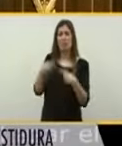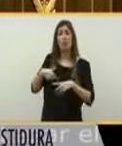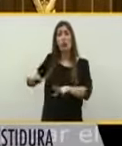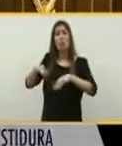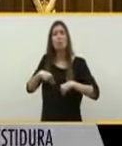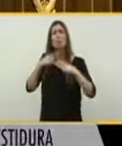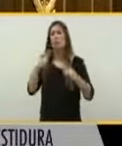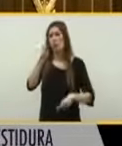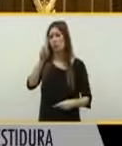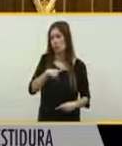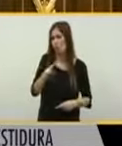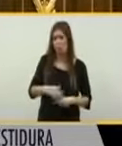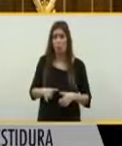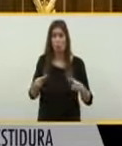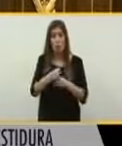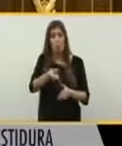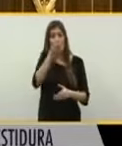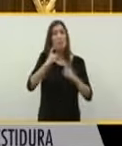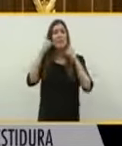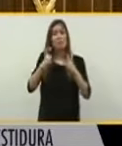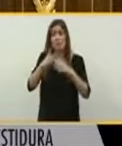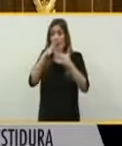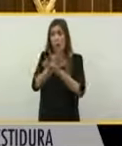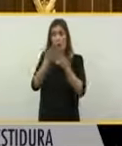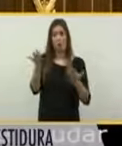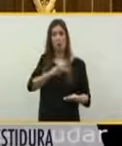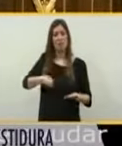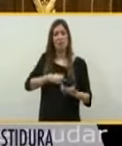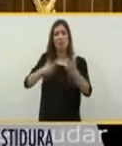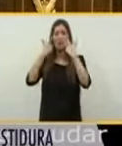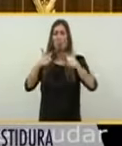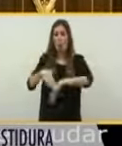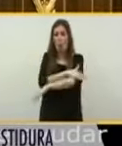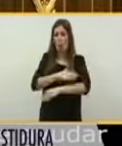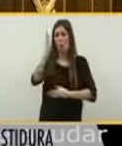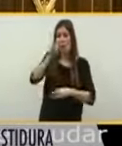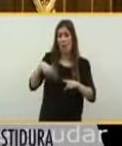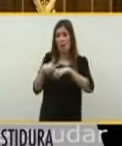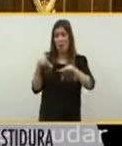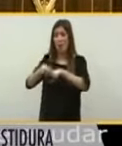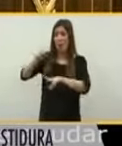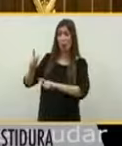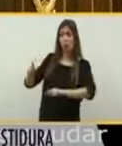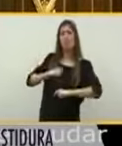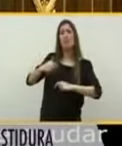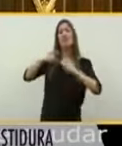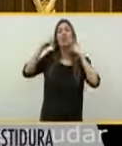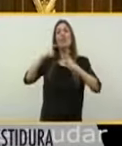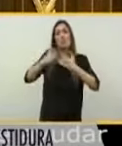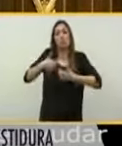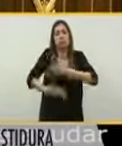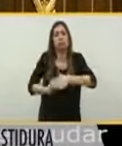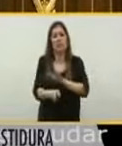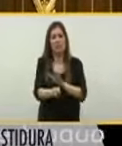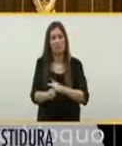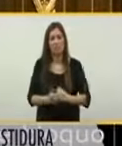de la situación de bloqueo institucional y de desgobierno en la que lo han sumido otros. Y tal y como han manifestado a lo